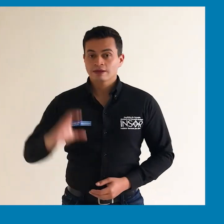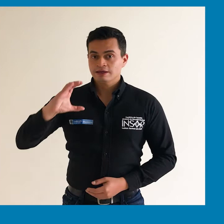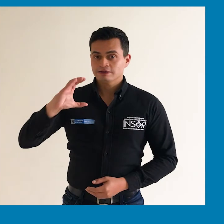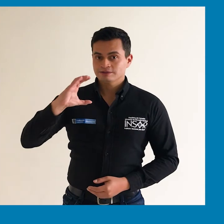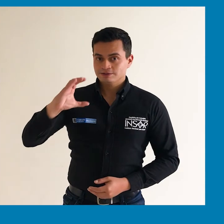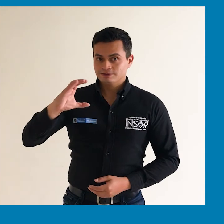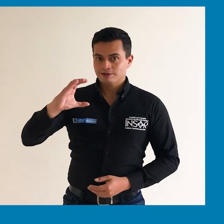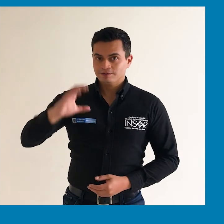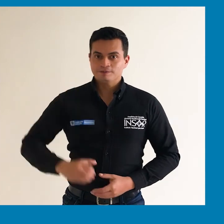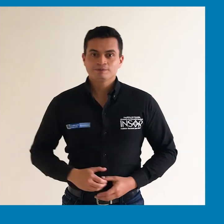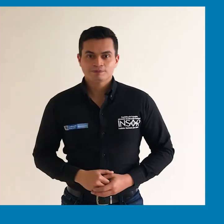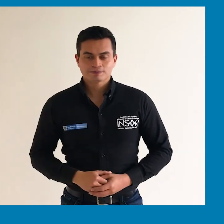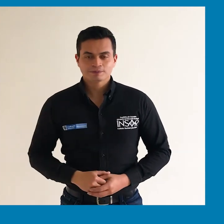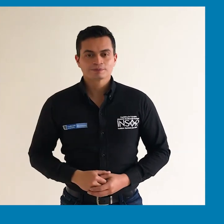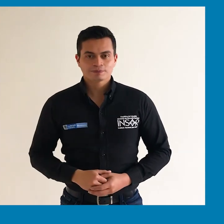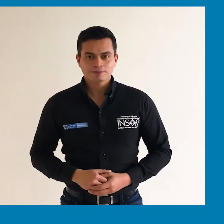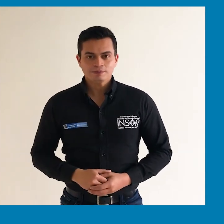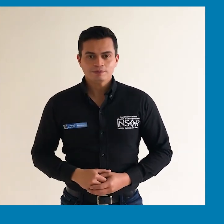C.